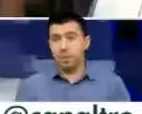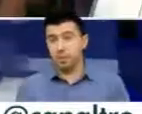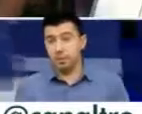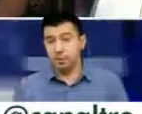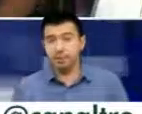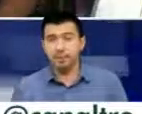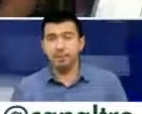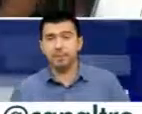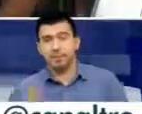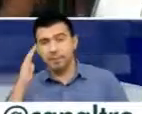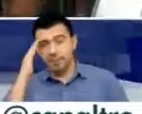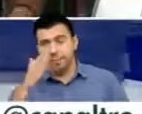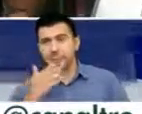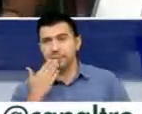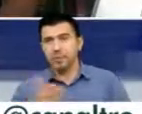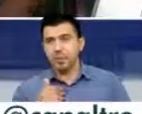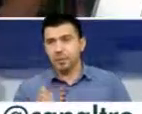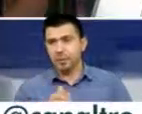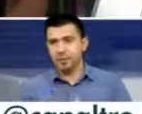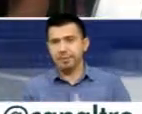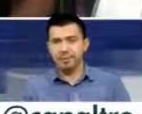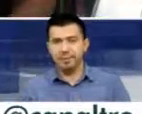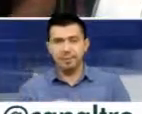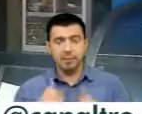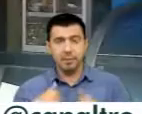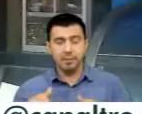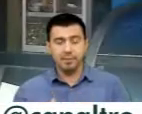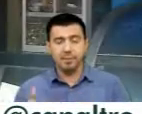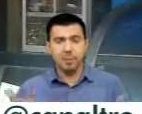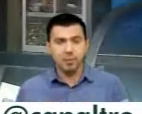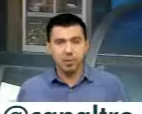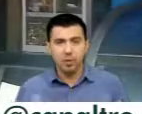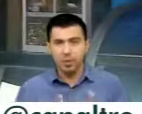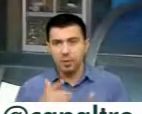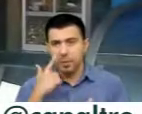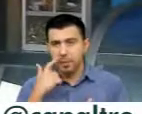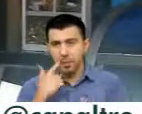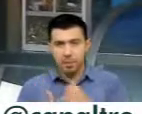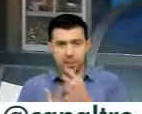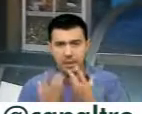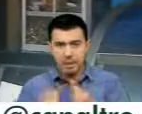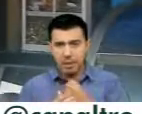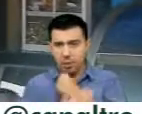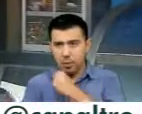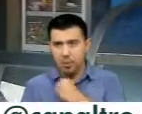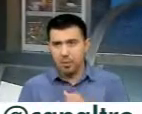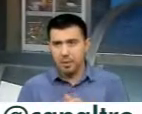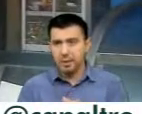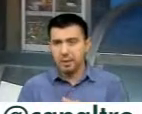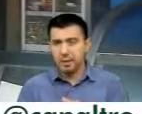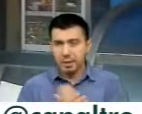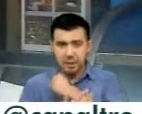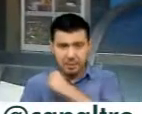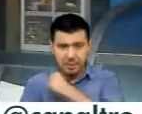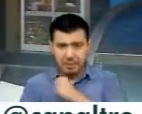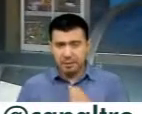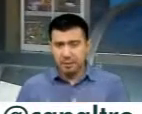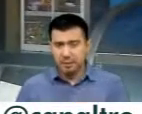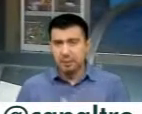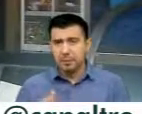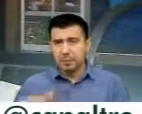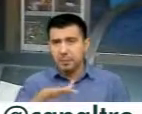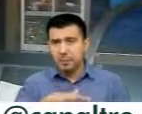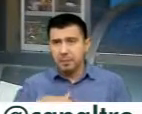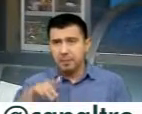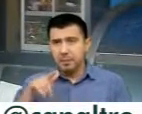Hola Lizeth, ¿qué tal? Muy buenas tardes. Pues en este momento nos encontramos desde Papi Quiero Piña, uno de los terminalitos más reconocidos que tiene la ciudad de Bucaramanga, en donde